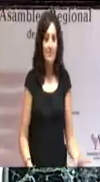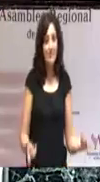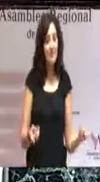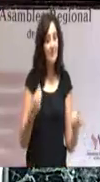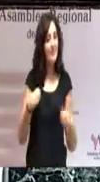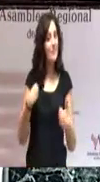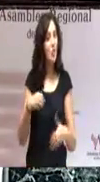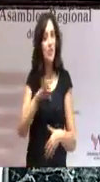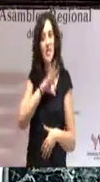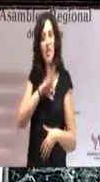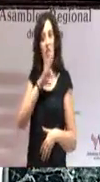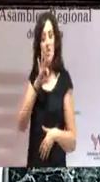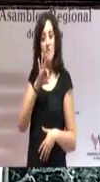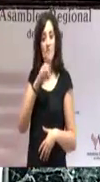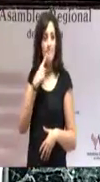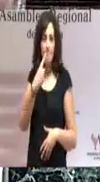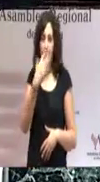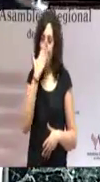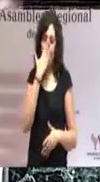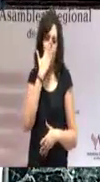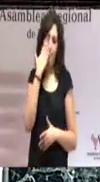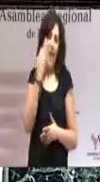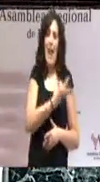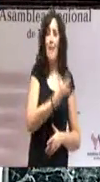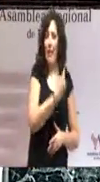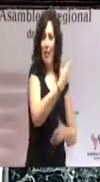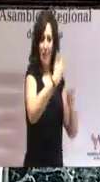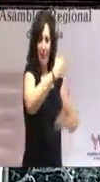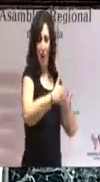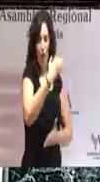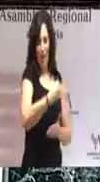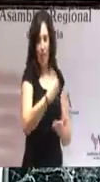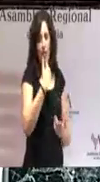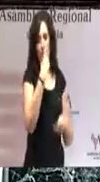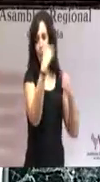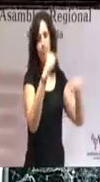Señor, se lo diremos a la verdad, que rectifiquen.